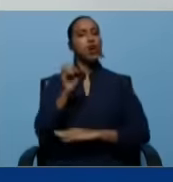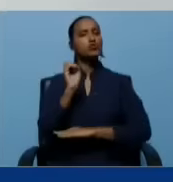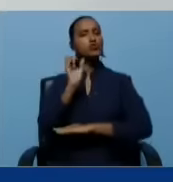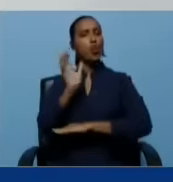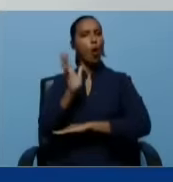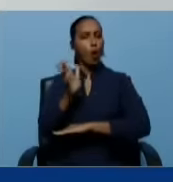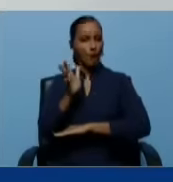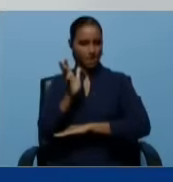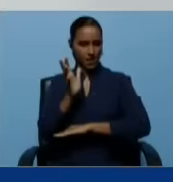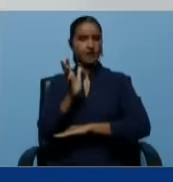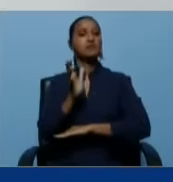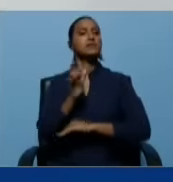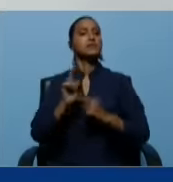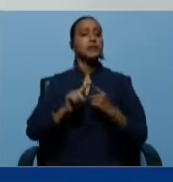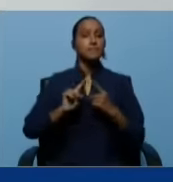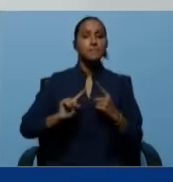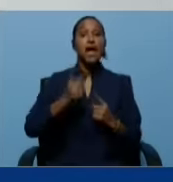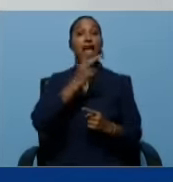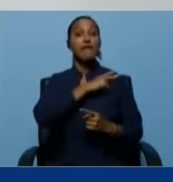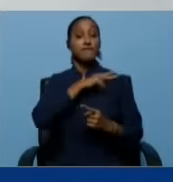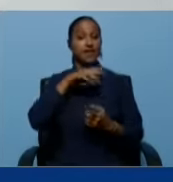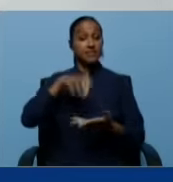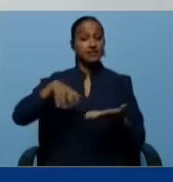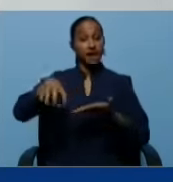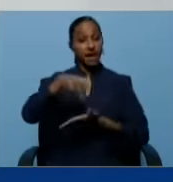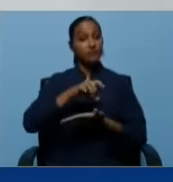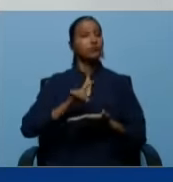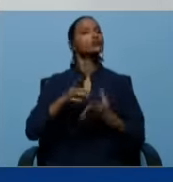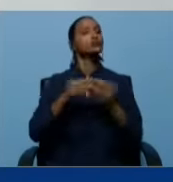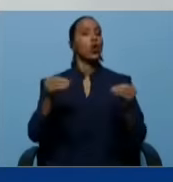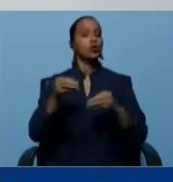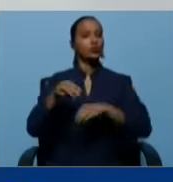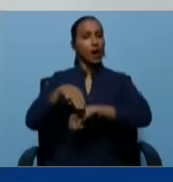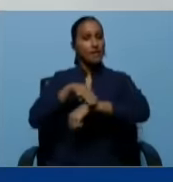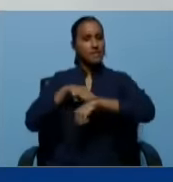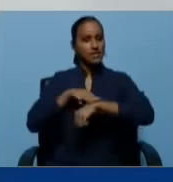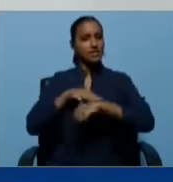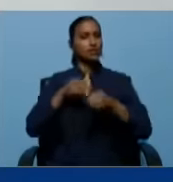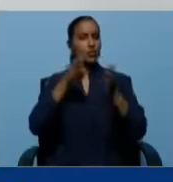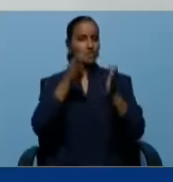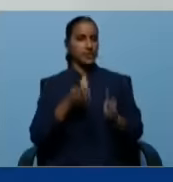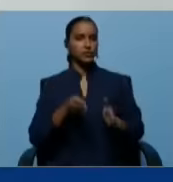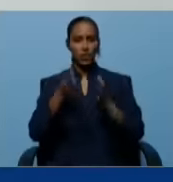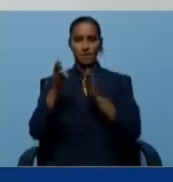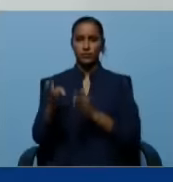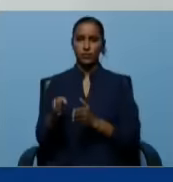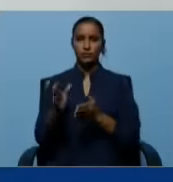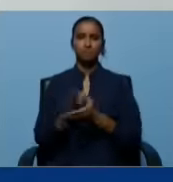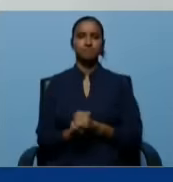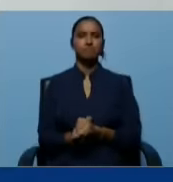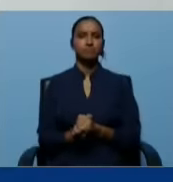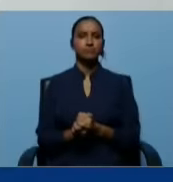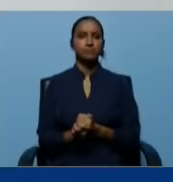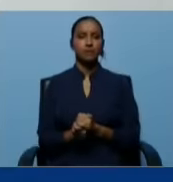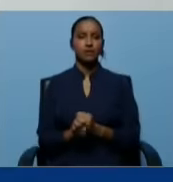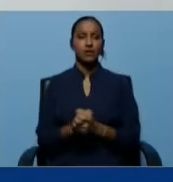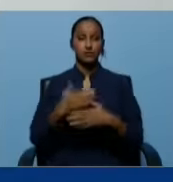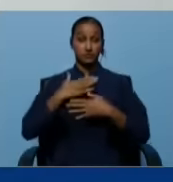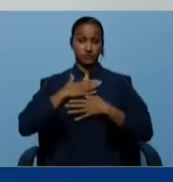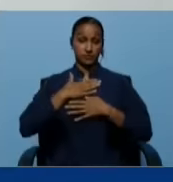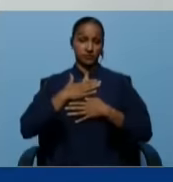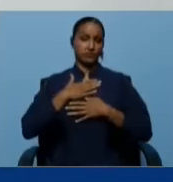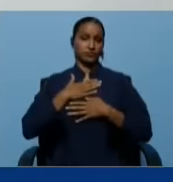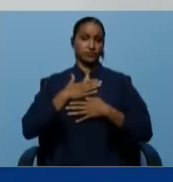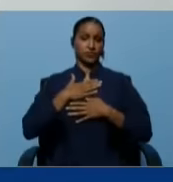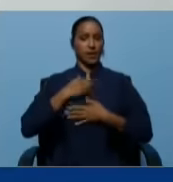Estado y primeros ministros, hermanos y hermanas todas. En nombre de nuestro noble y